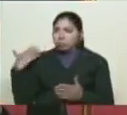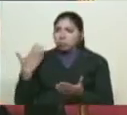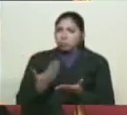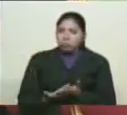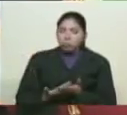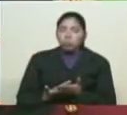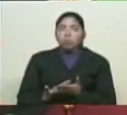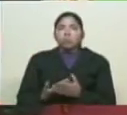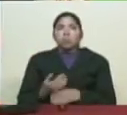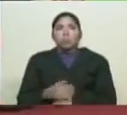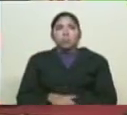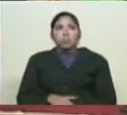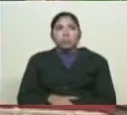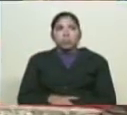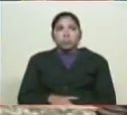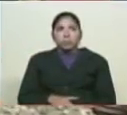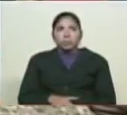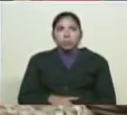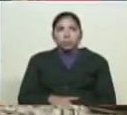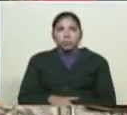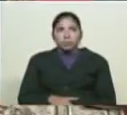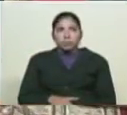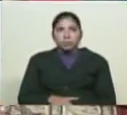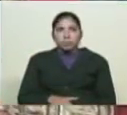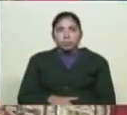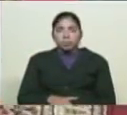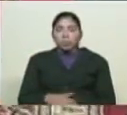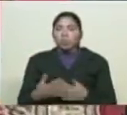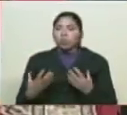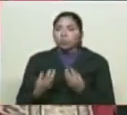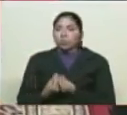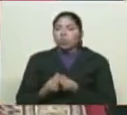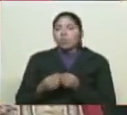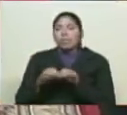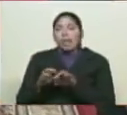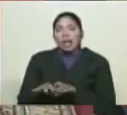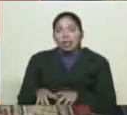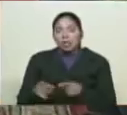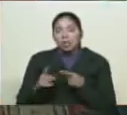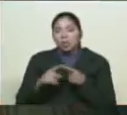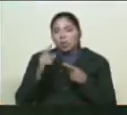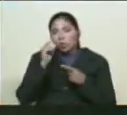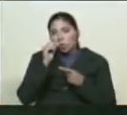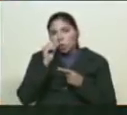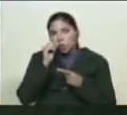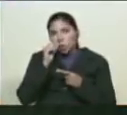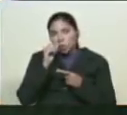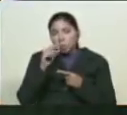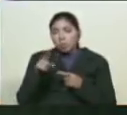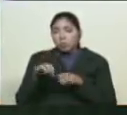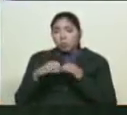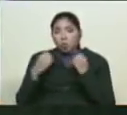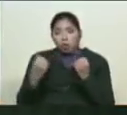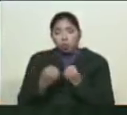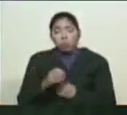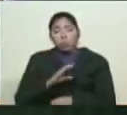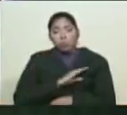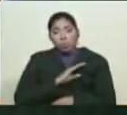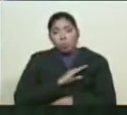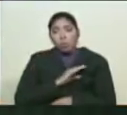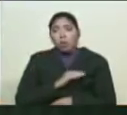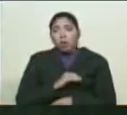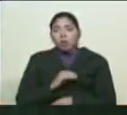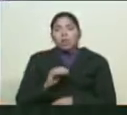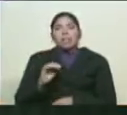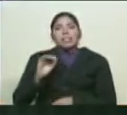Estado venezolano en compañía del secretario general Óscar Figueras del Partido Comunista de Venezuela, una organización política creada el